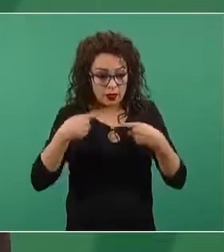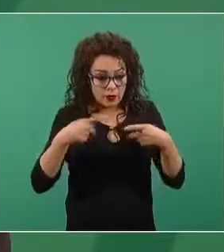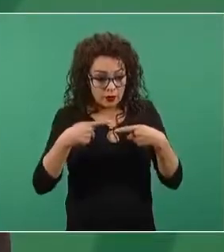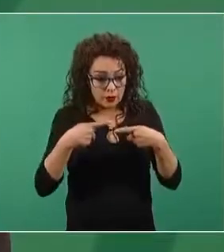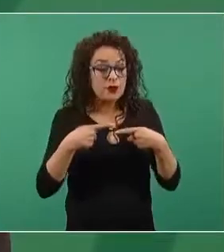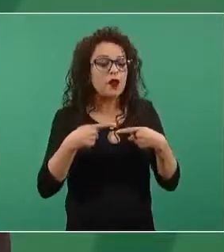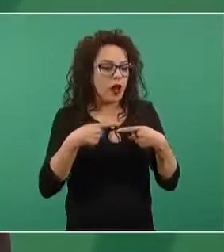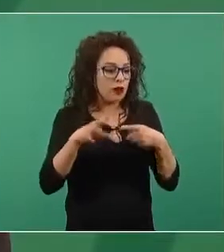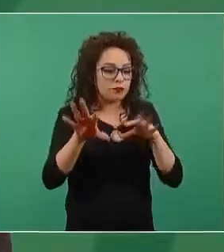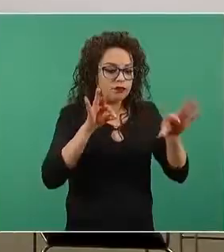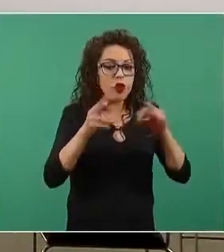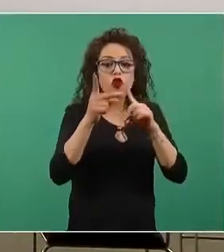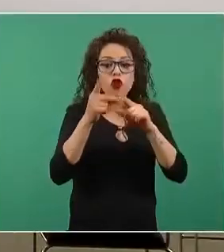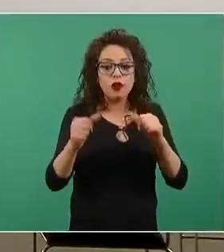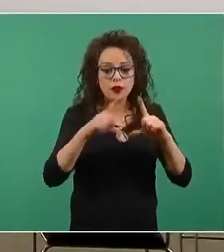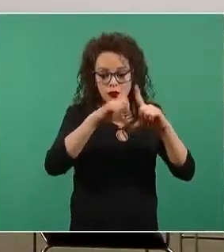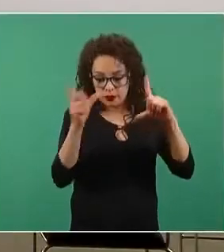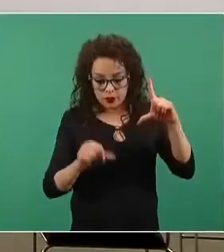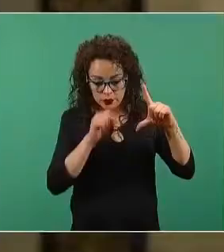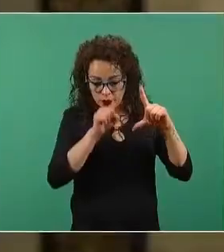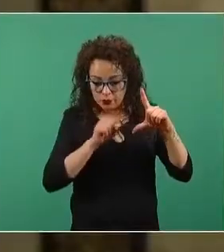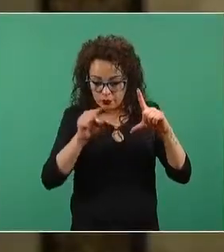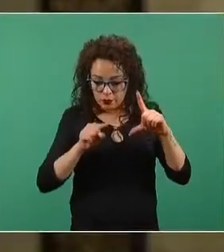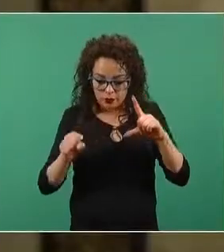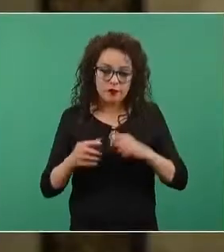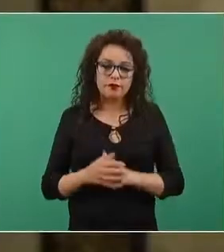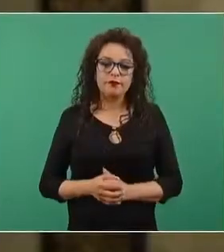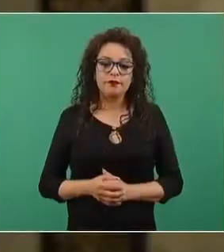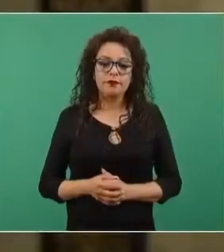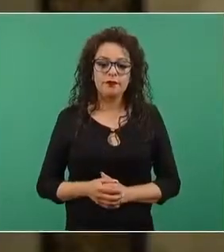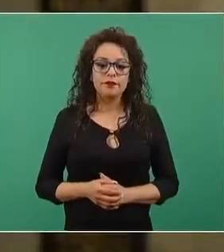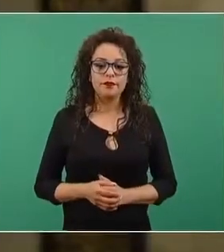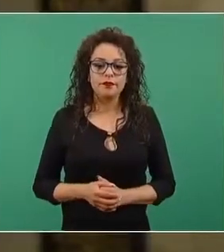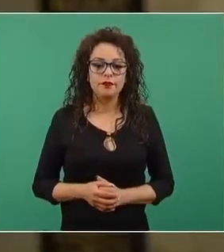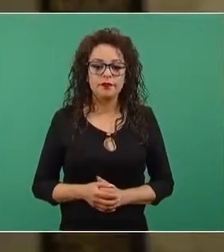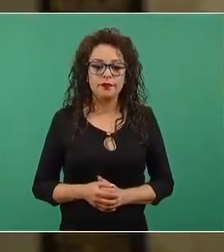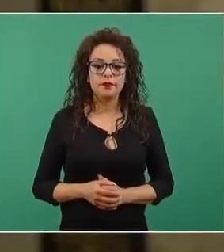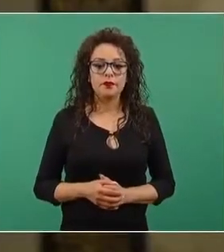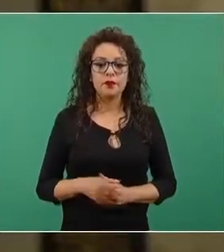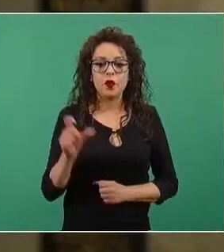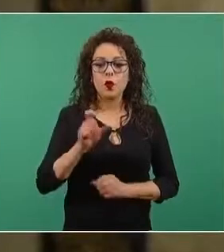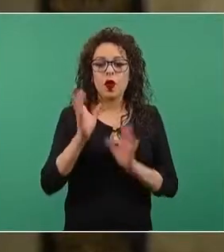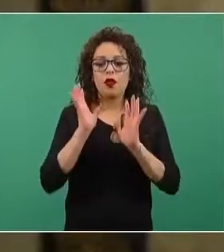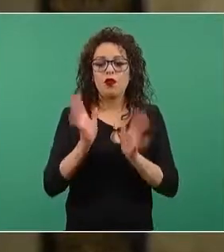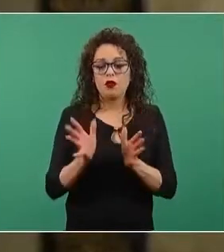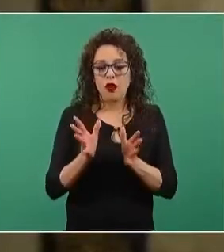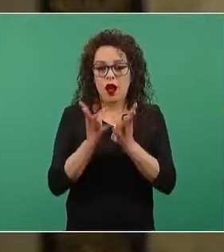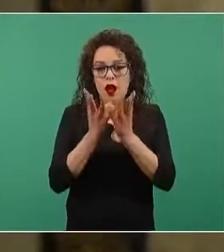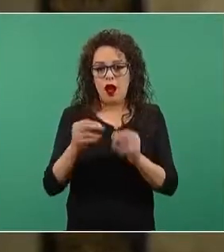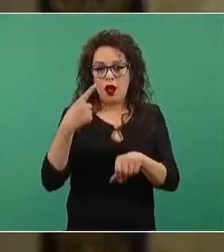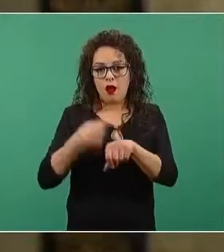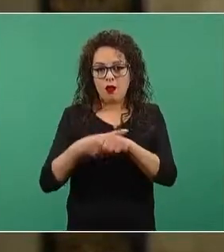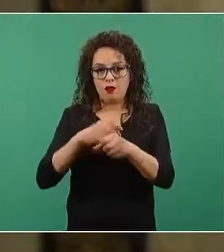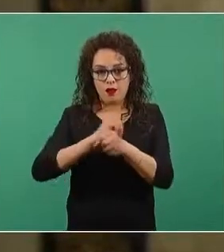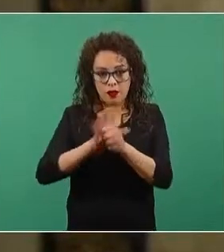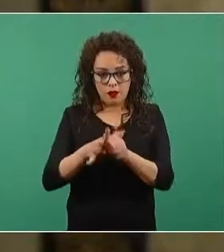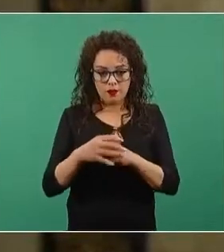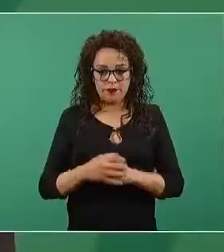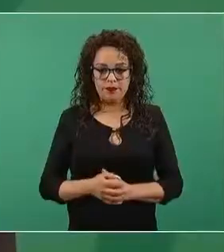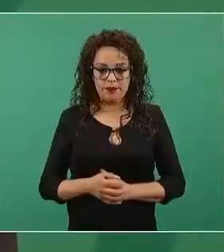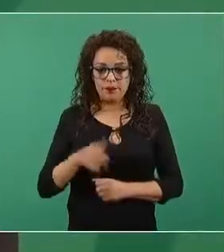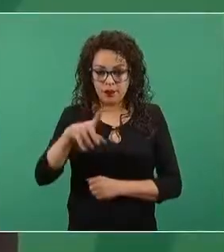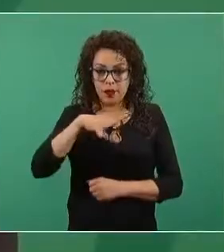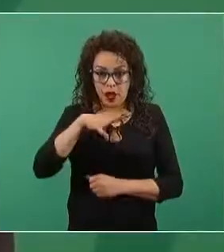con secuelas por coronavirus. ¿Tienen alguna secuela que hayan visto que es la más común en todos los casos ya recuperados?